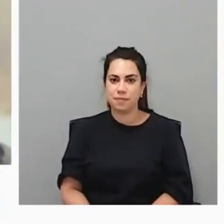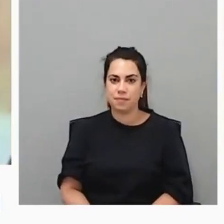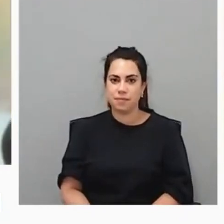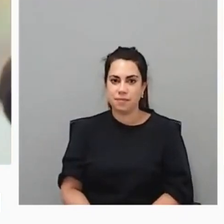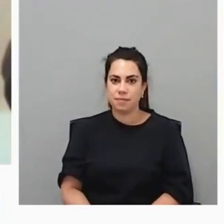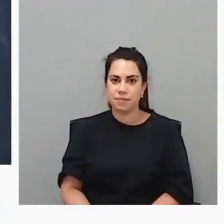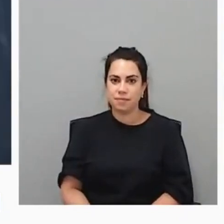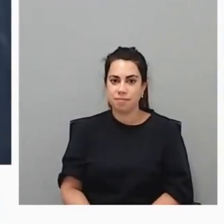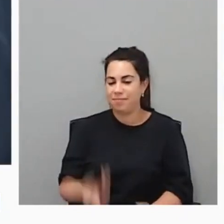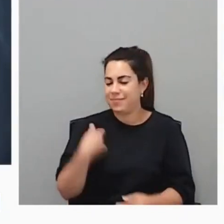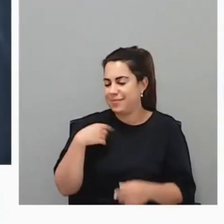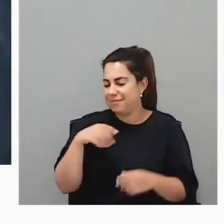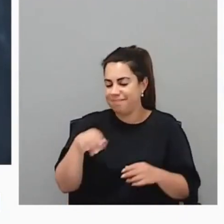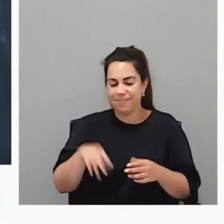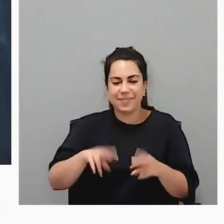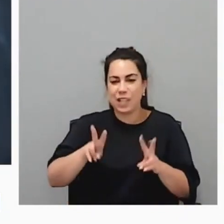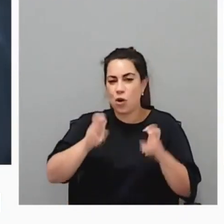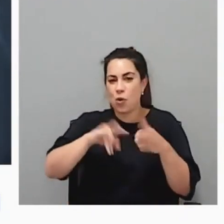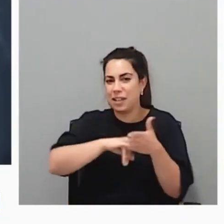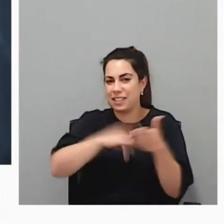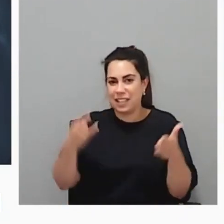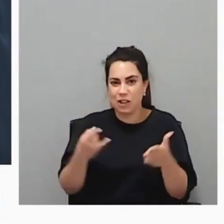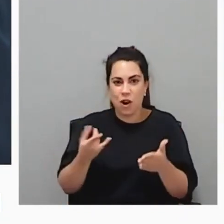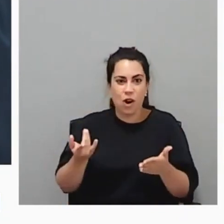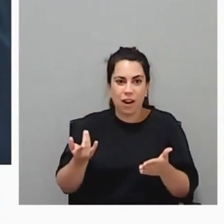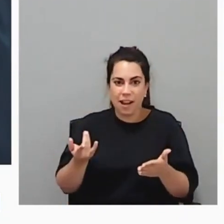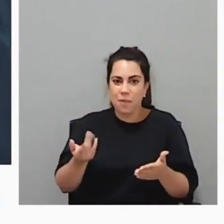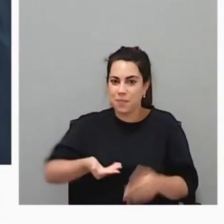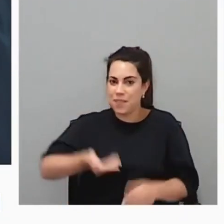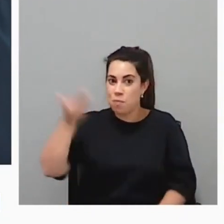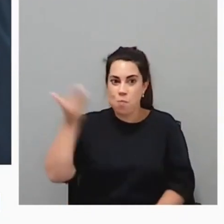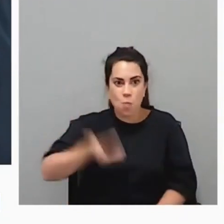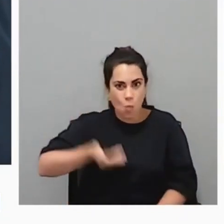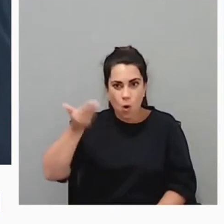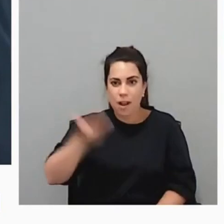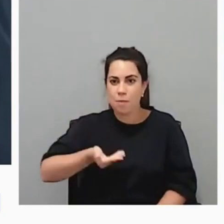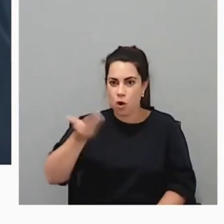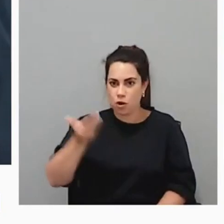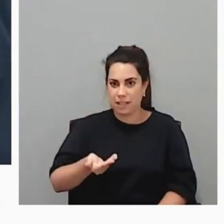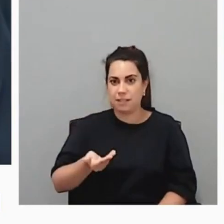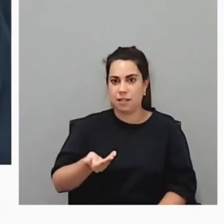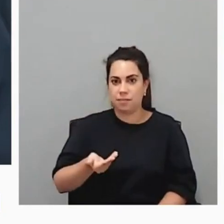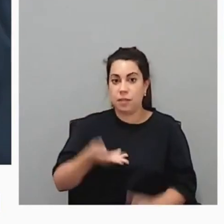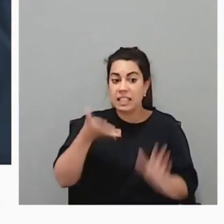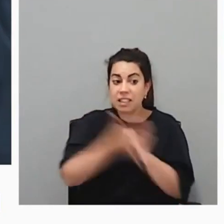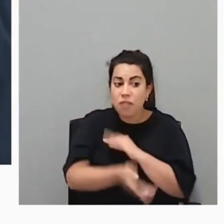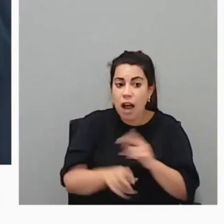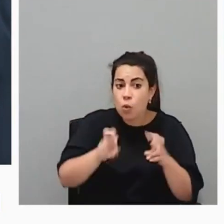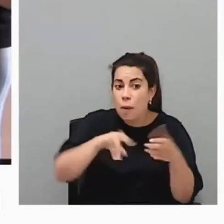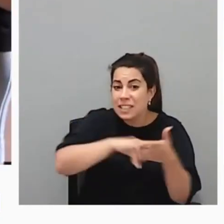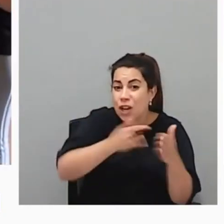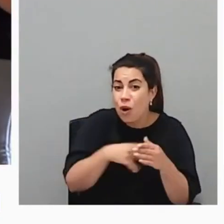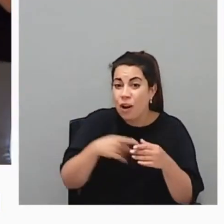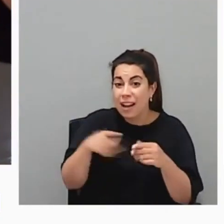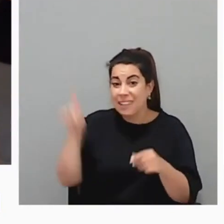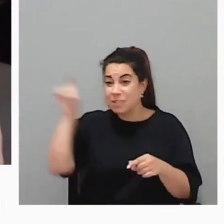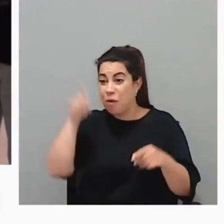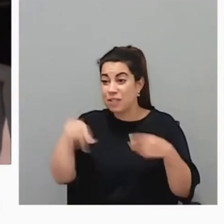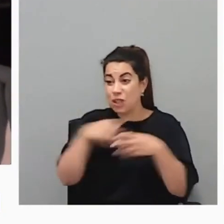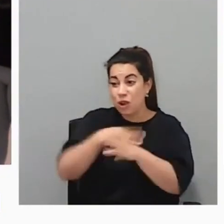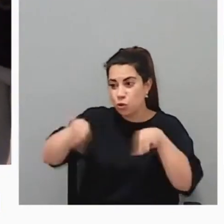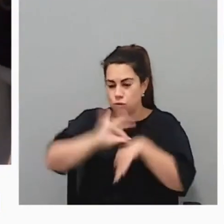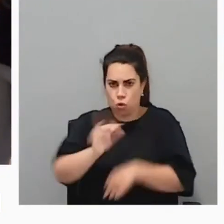Las nuevas tecnologías van a ser muy importantes, nunca sustituyendo al profesor, al maestro, pero creo que